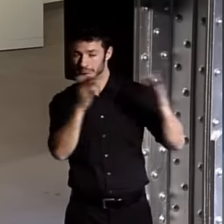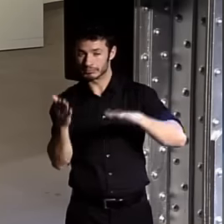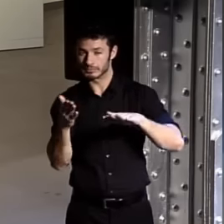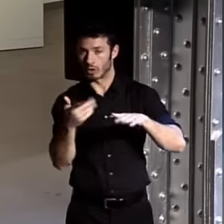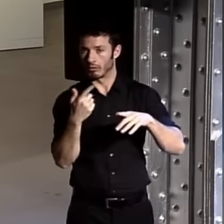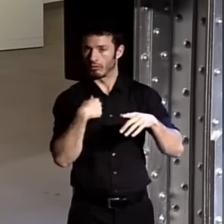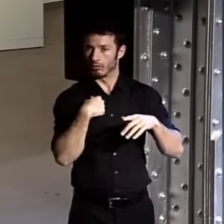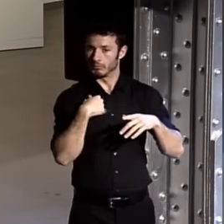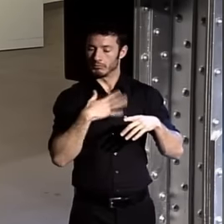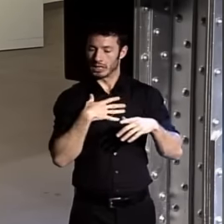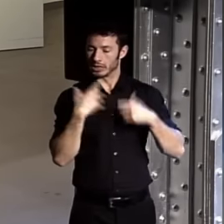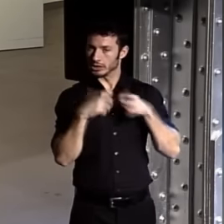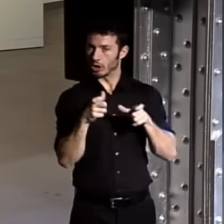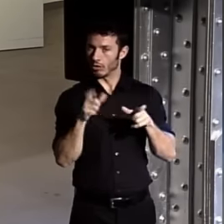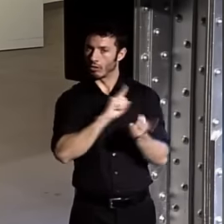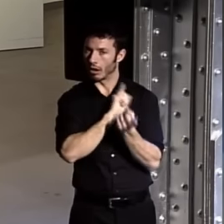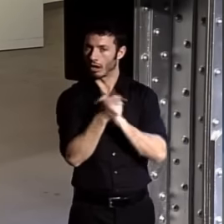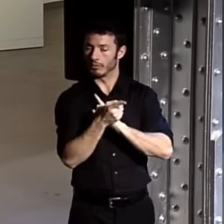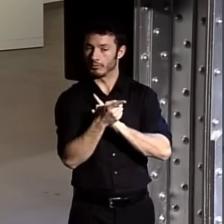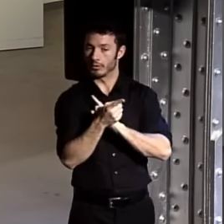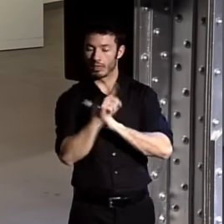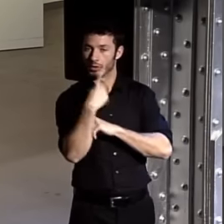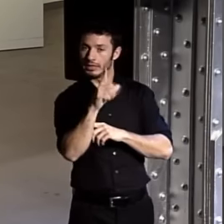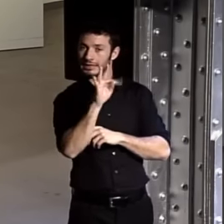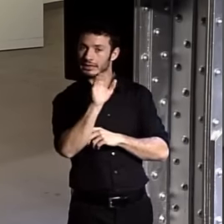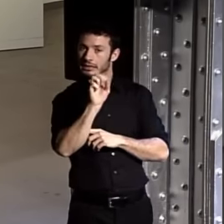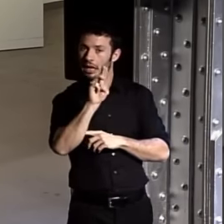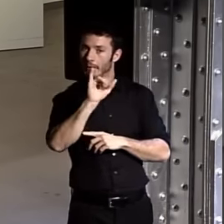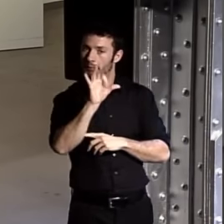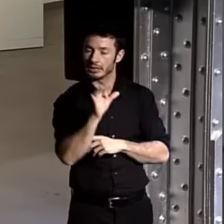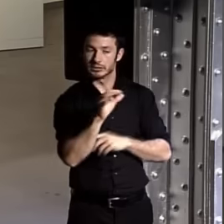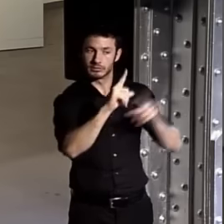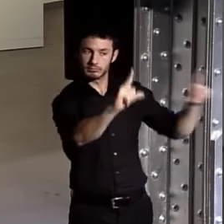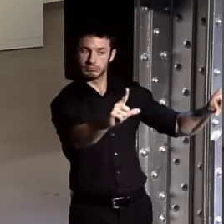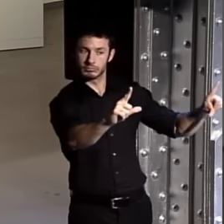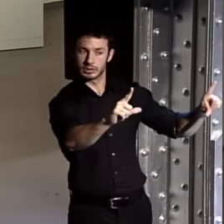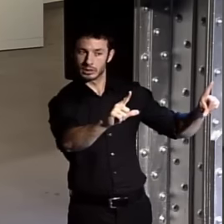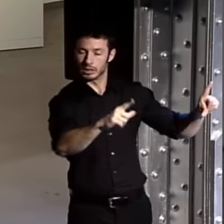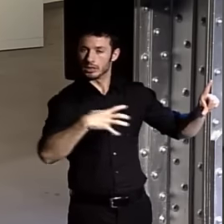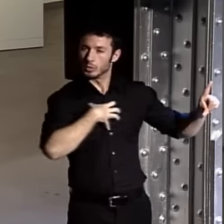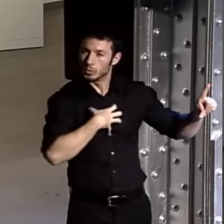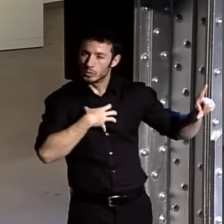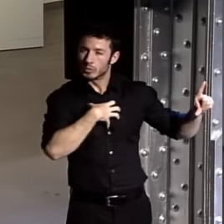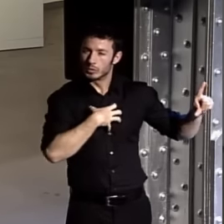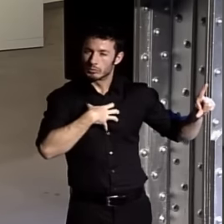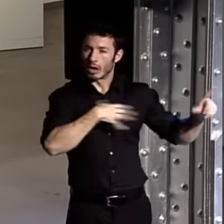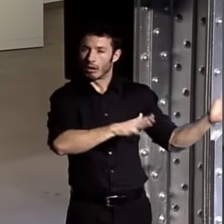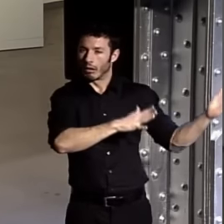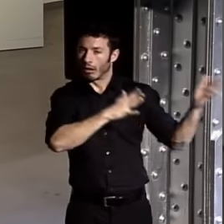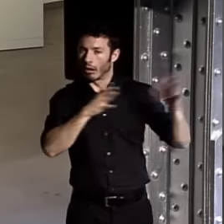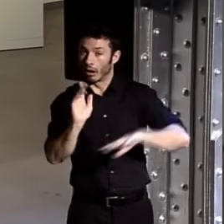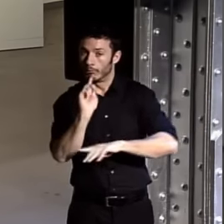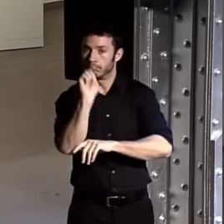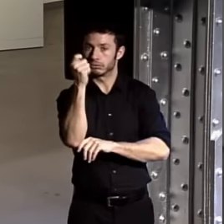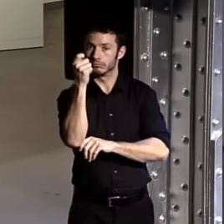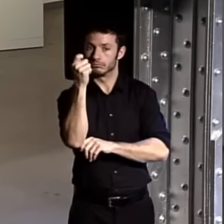tan diferente que también me gusta pero luego el tapies que es un cuadro que eso lo que decía hasta que lo conseguí sacar y y